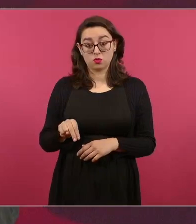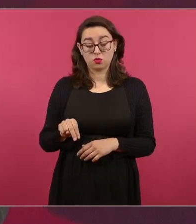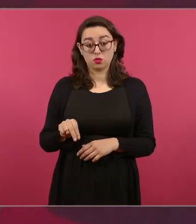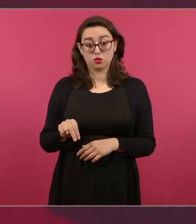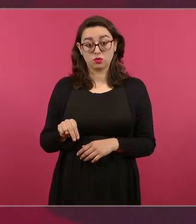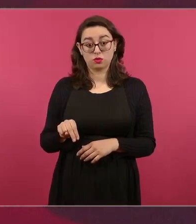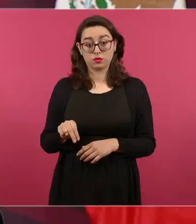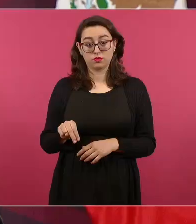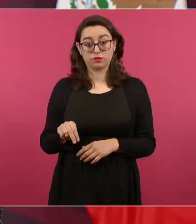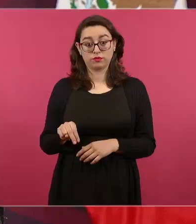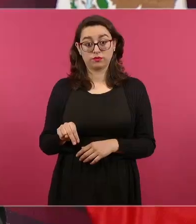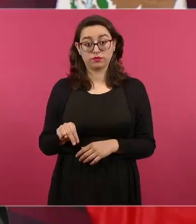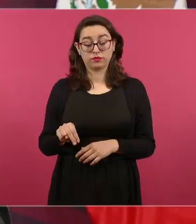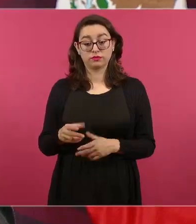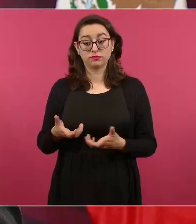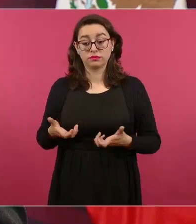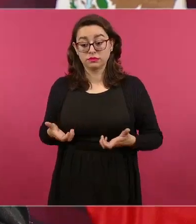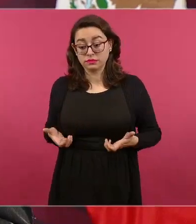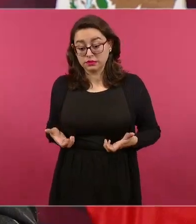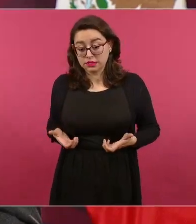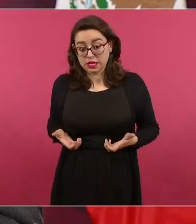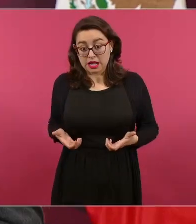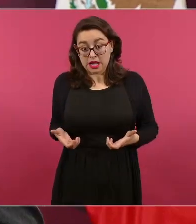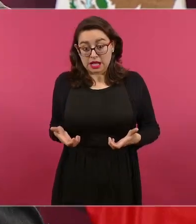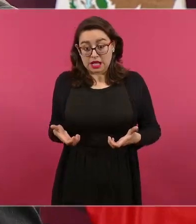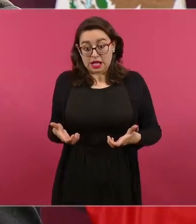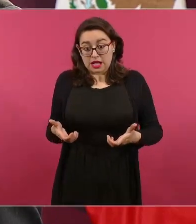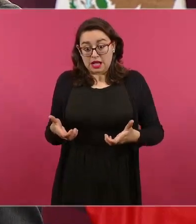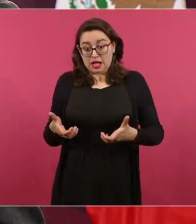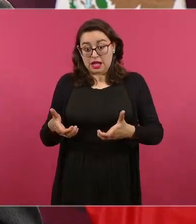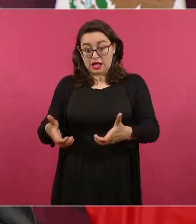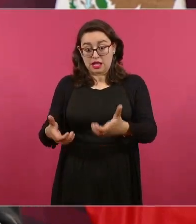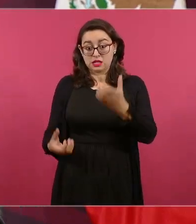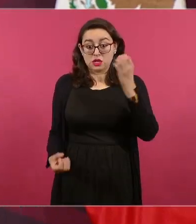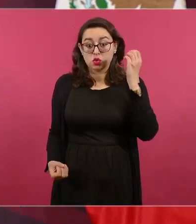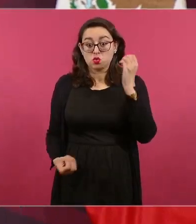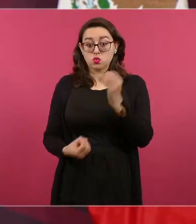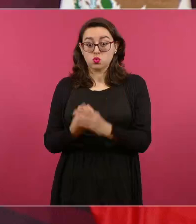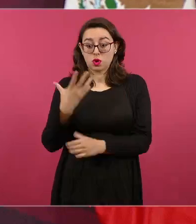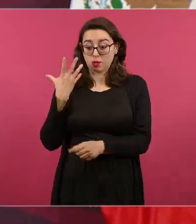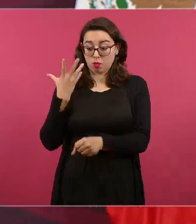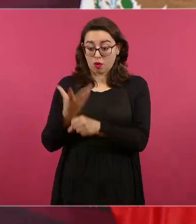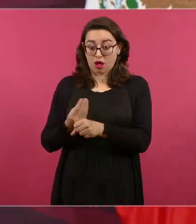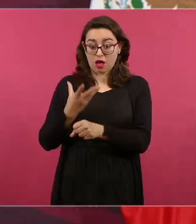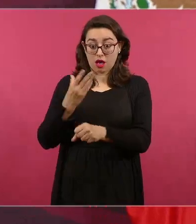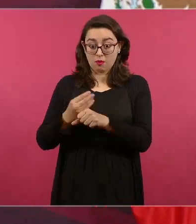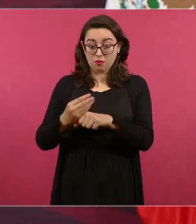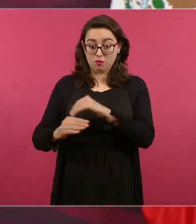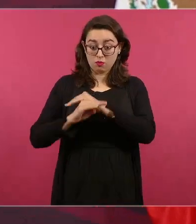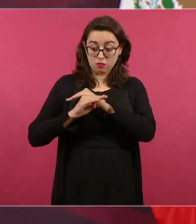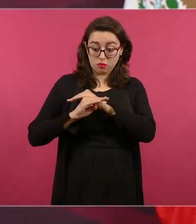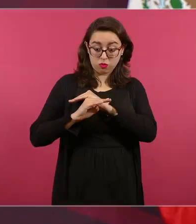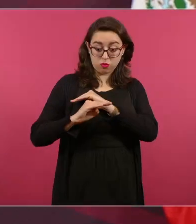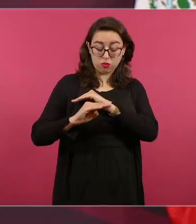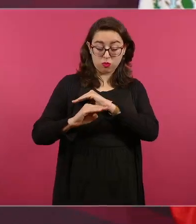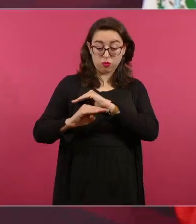la repavimentación con concreto de la avenida Colosio